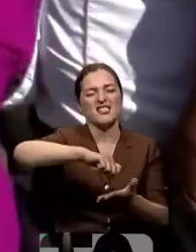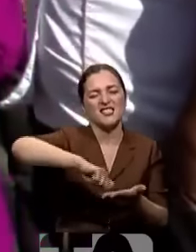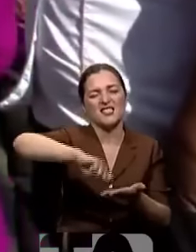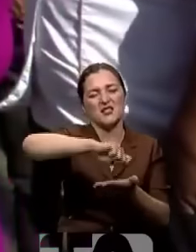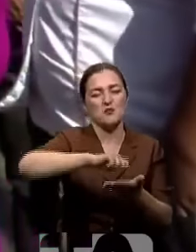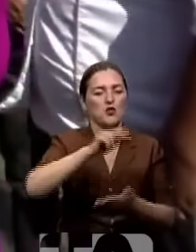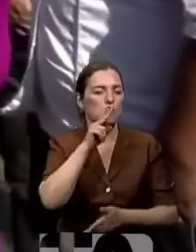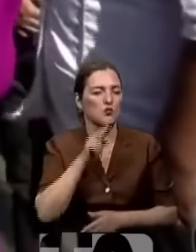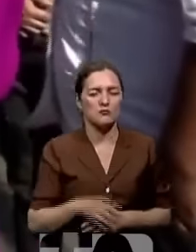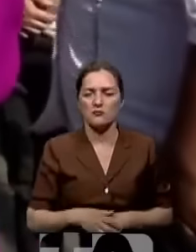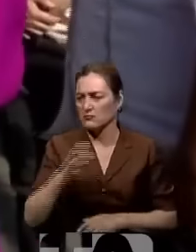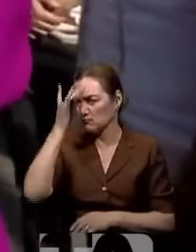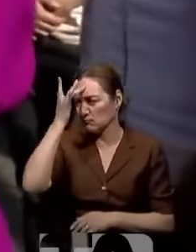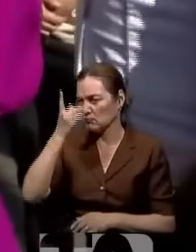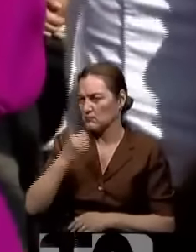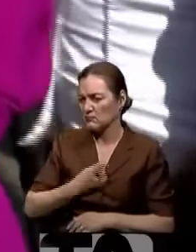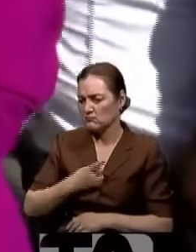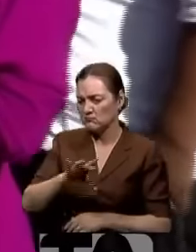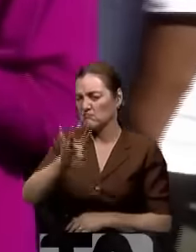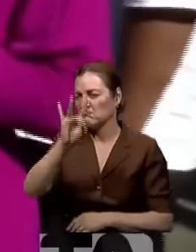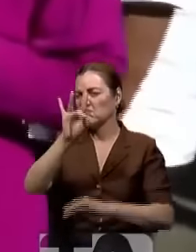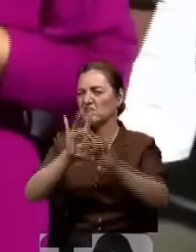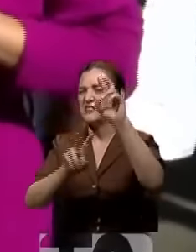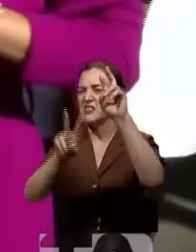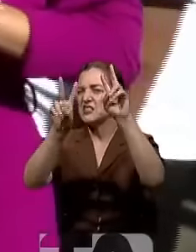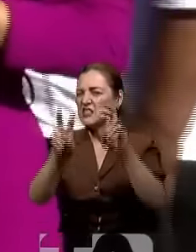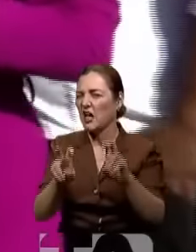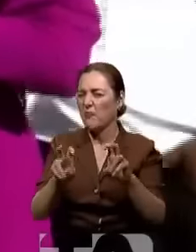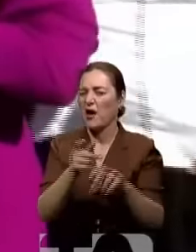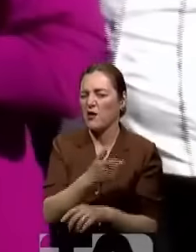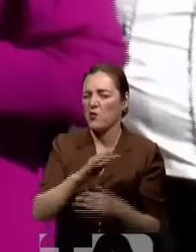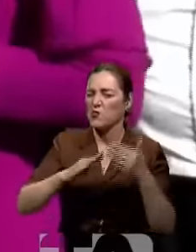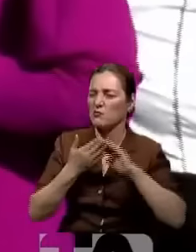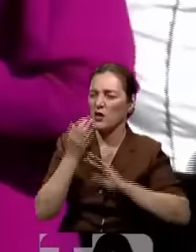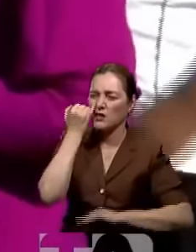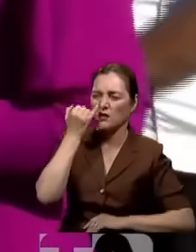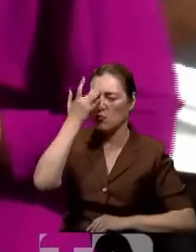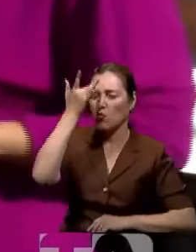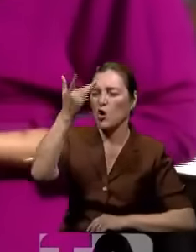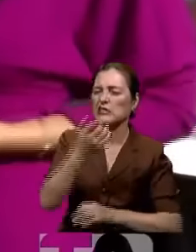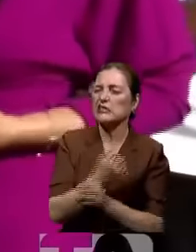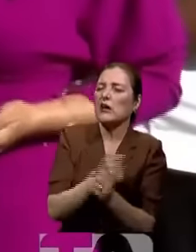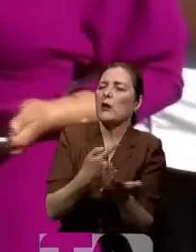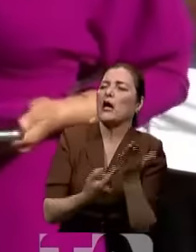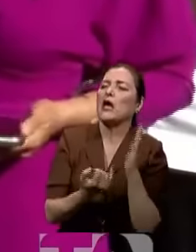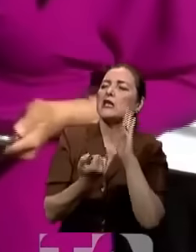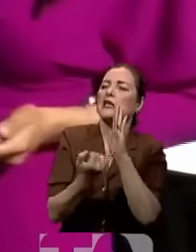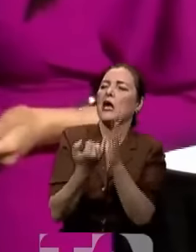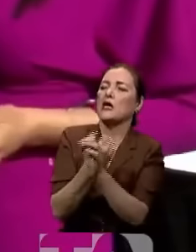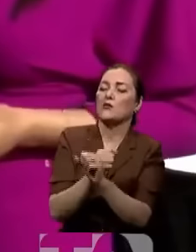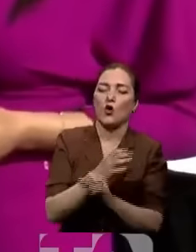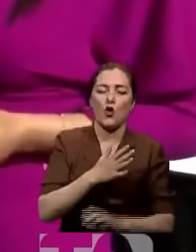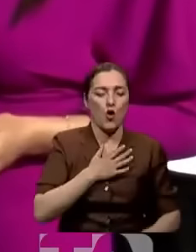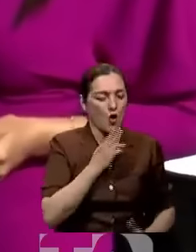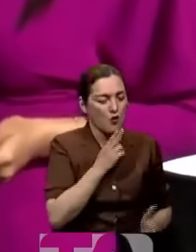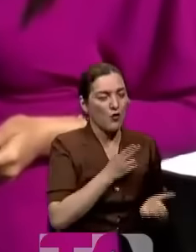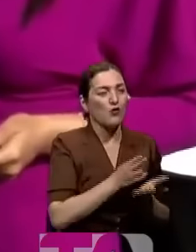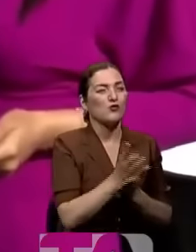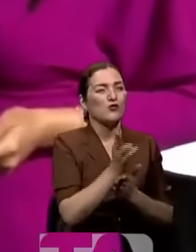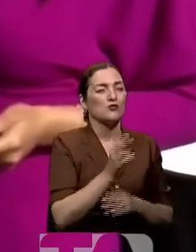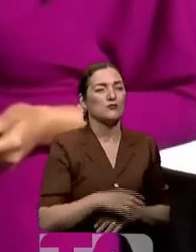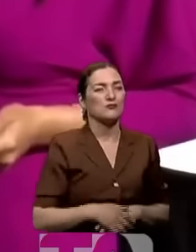eligieron esta temática? ¿Qué es lo que ustedes querían quizás rescatar como parte de estas tradiciones? Te voy a ser súper honesto, ya nos